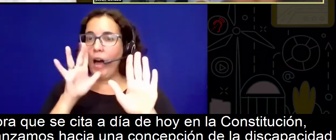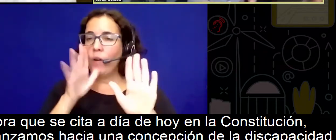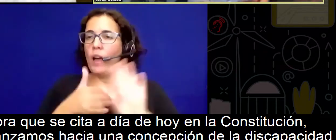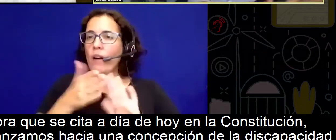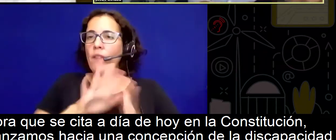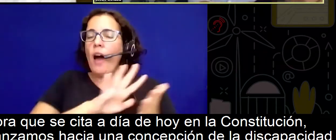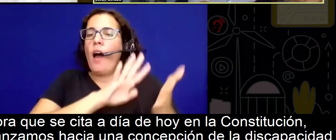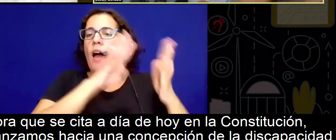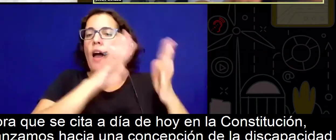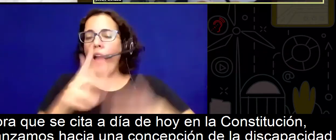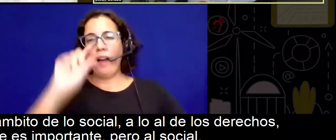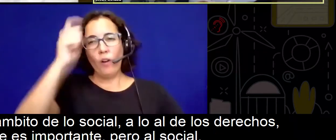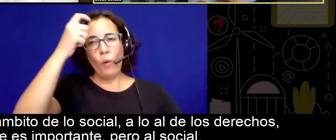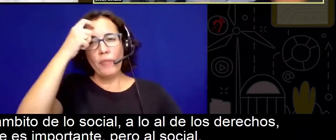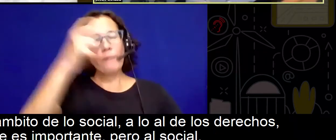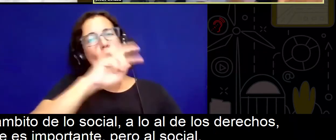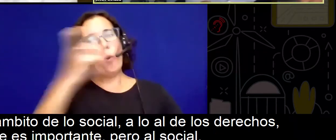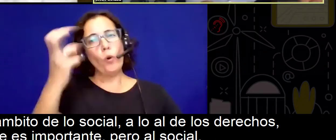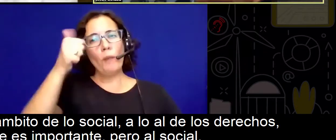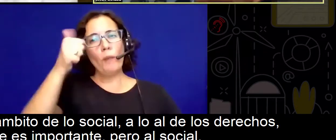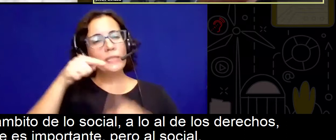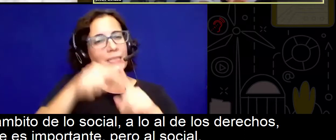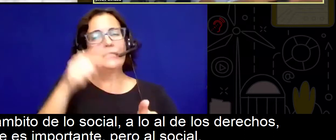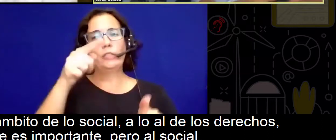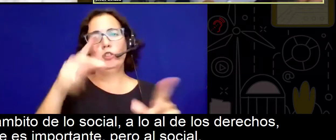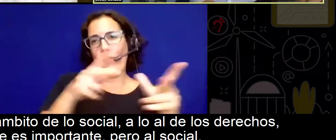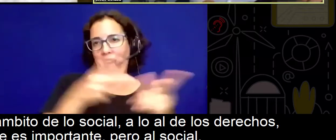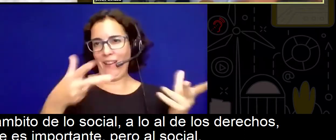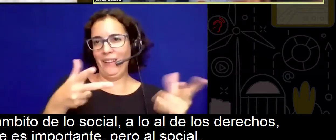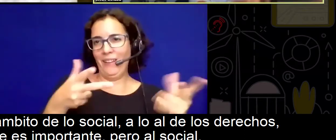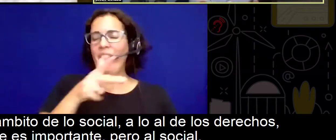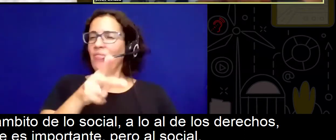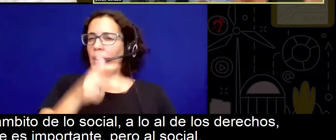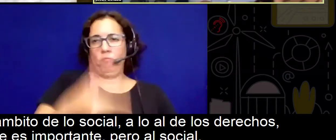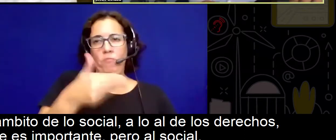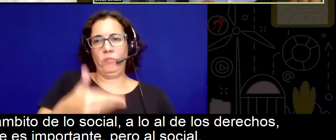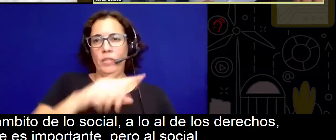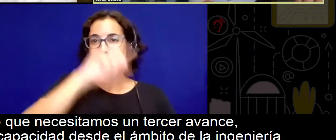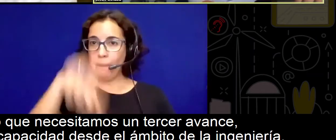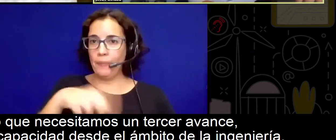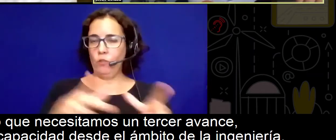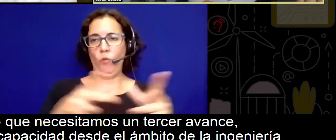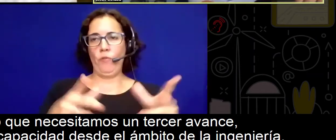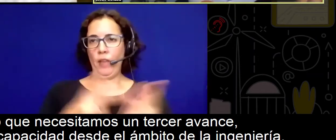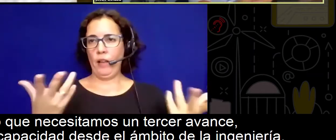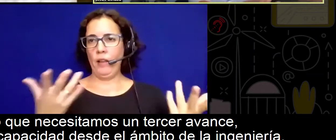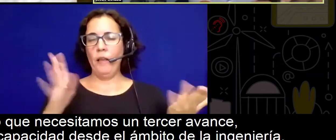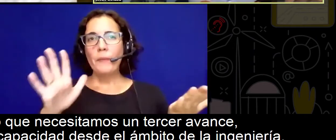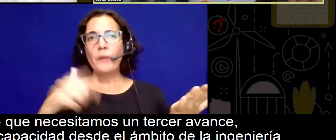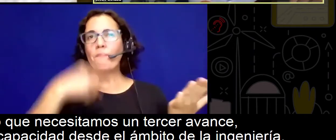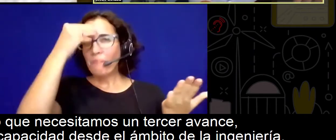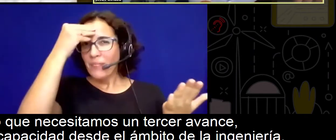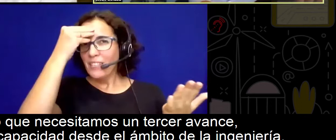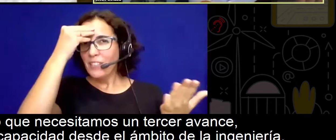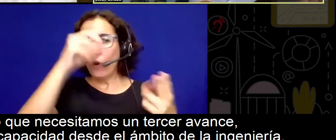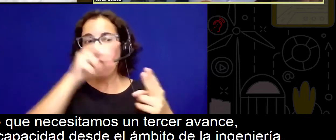concepción de la discapacidad más relacionada al ámbito de lo social, ¿no? Al de los derechos, que es muy importante, pero por supuesto al social, ¿no? Pero yo creo que necesitamos un tercer avance,